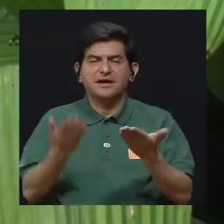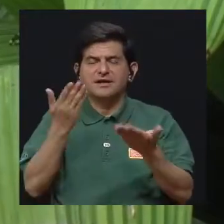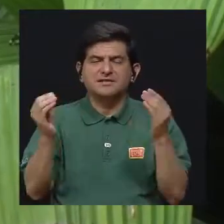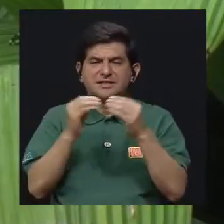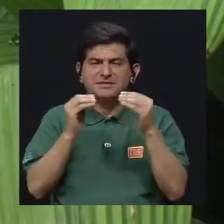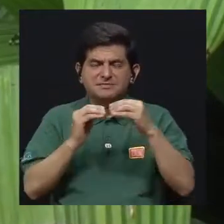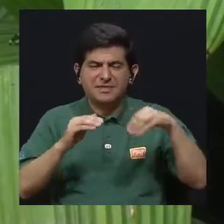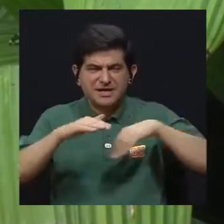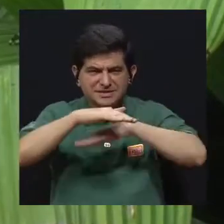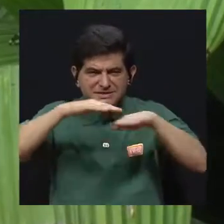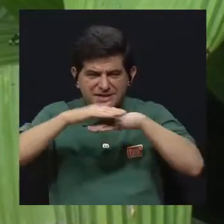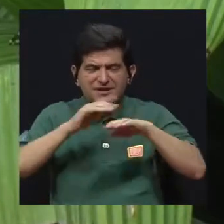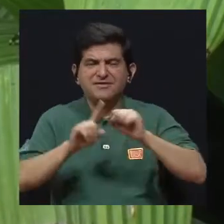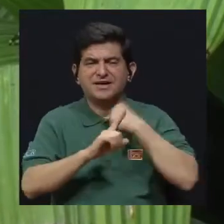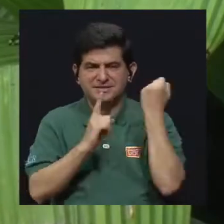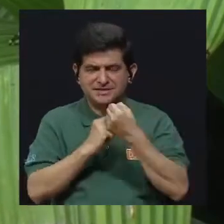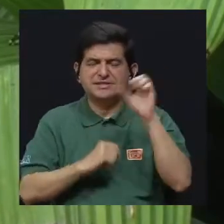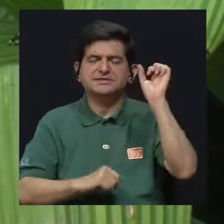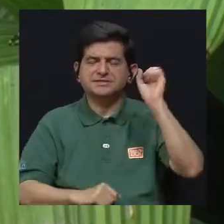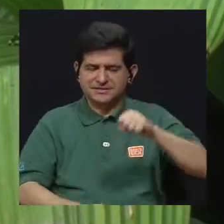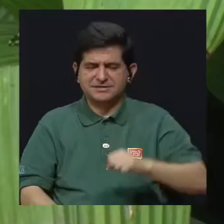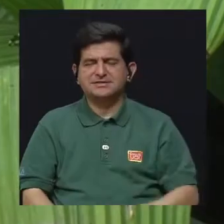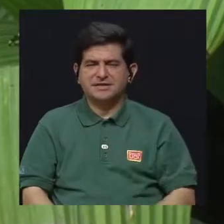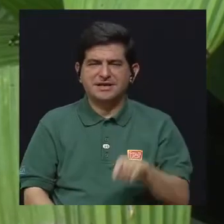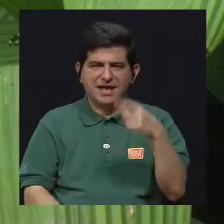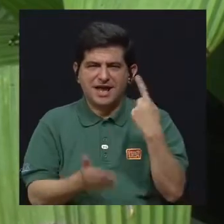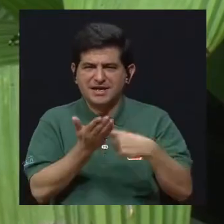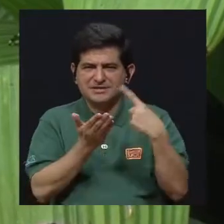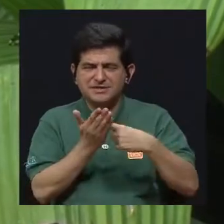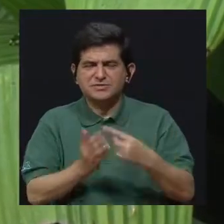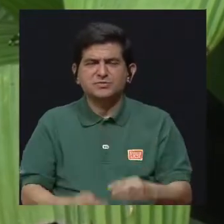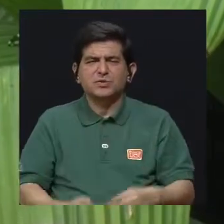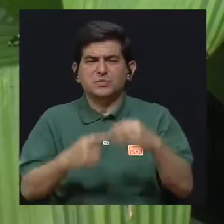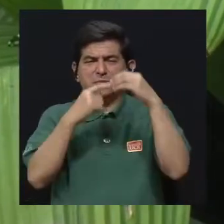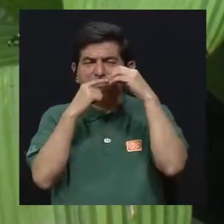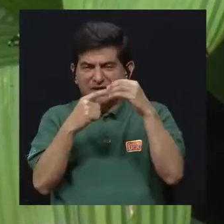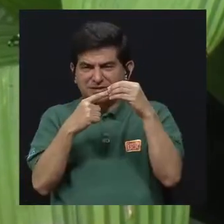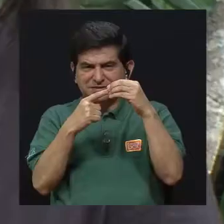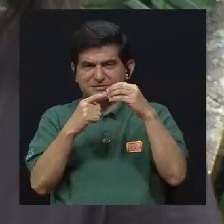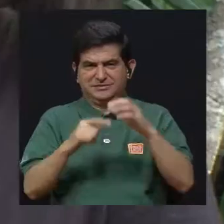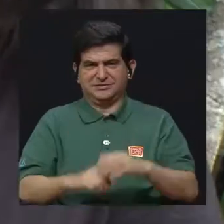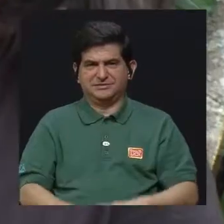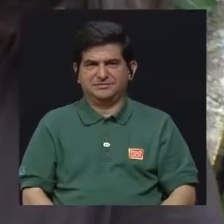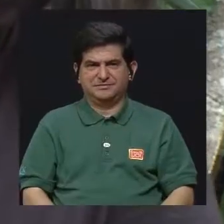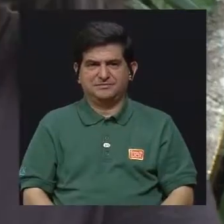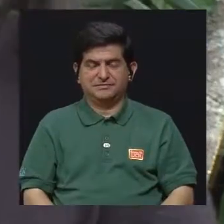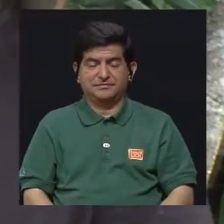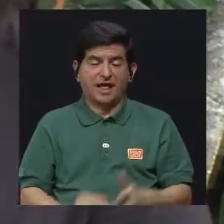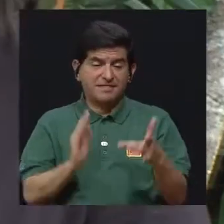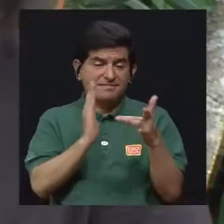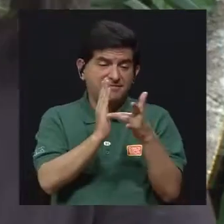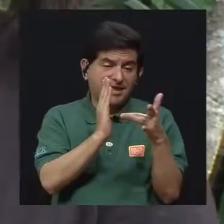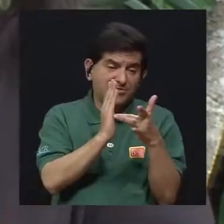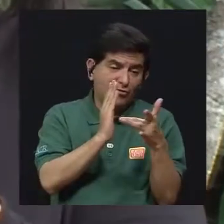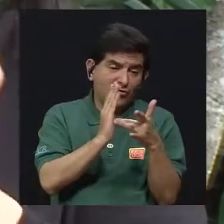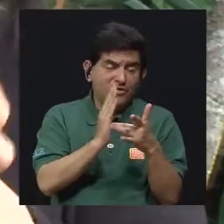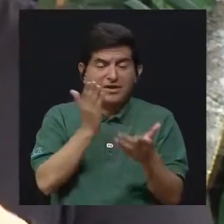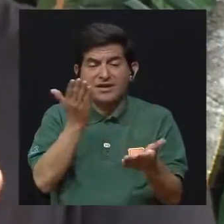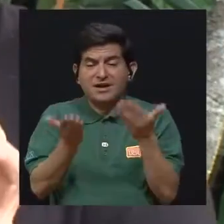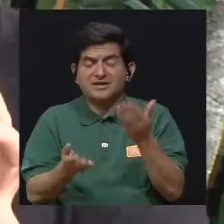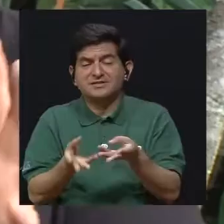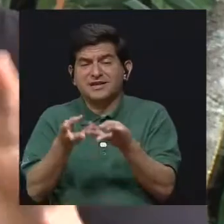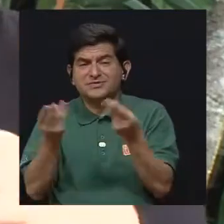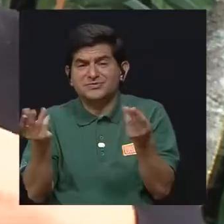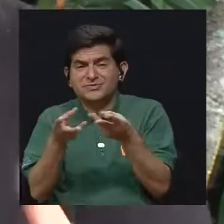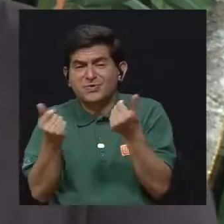a la raíz del asunto. Al fondo, a esa discusión de fondo que la tecnología y